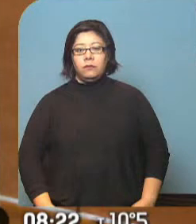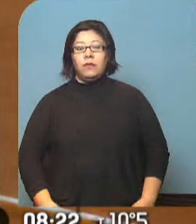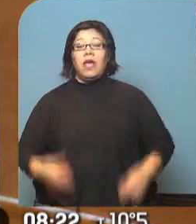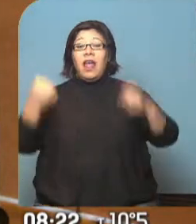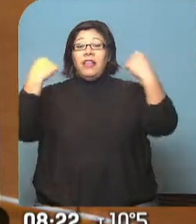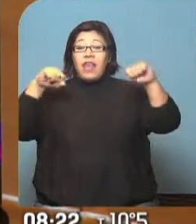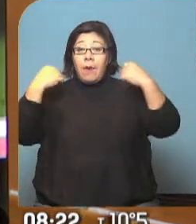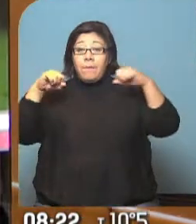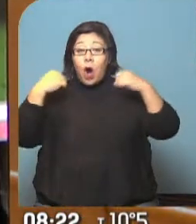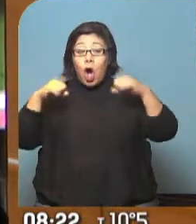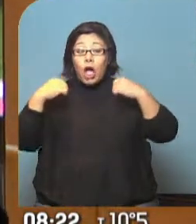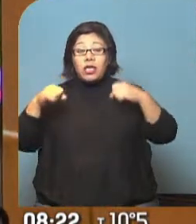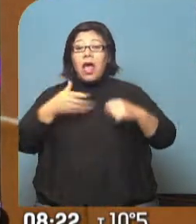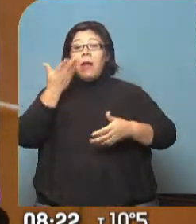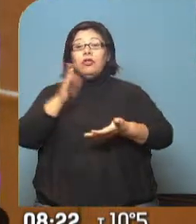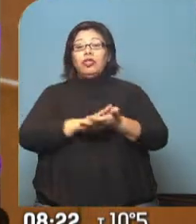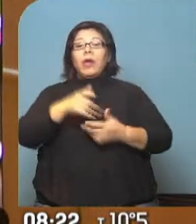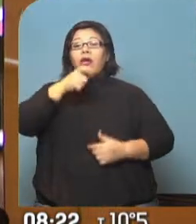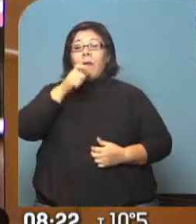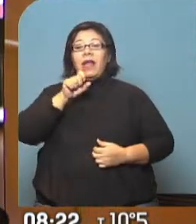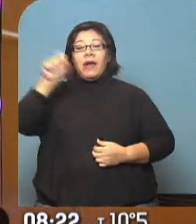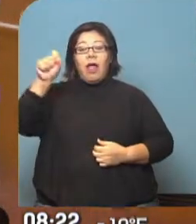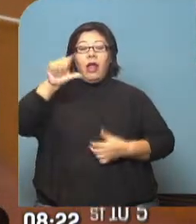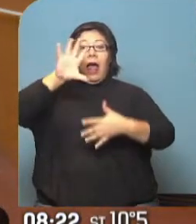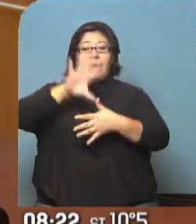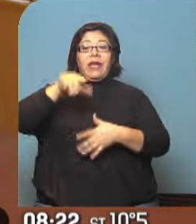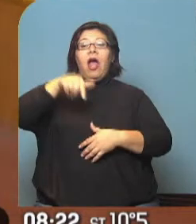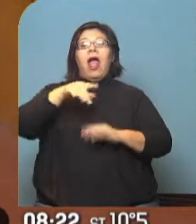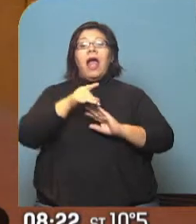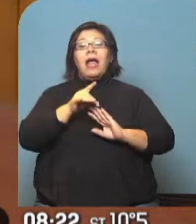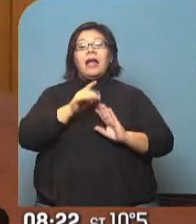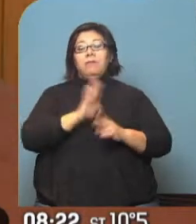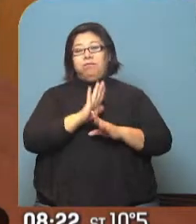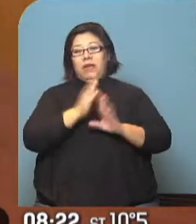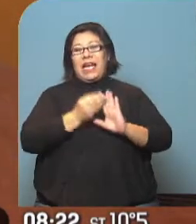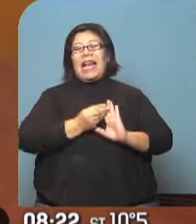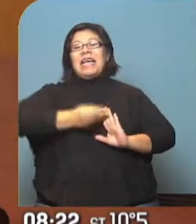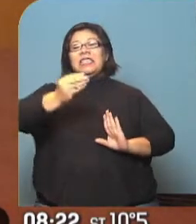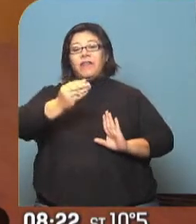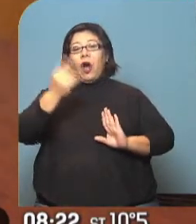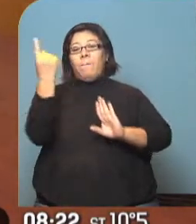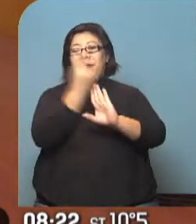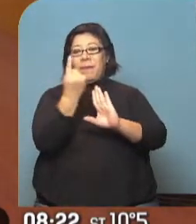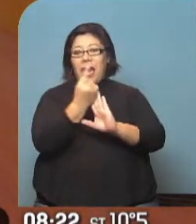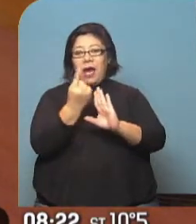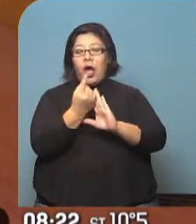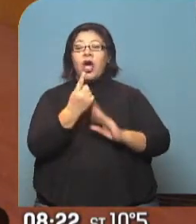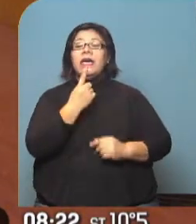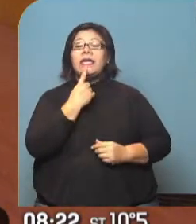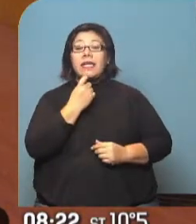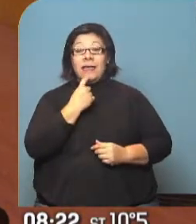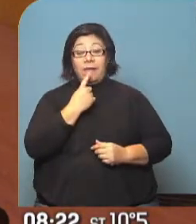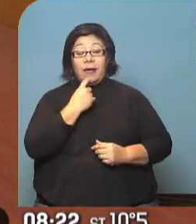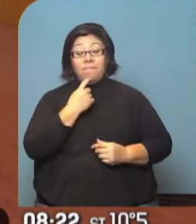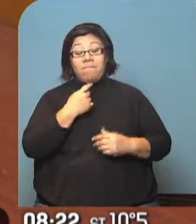El deporte nos invita con la Copa Libertadores de América, la clasificación de River como líder de su grupo, lo que abre las